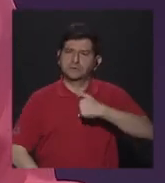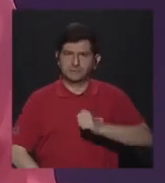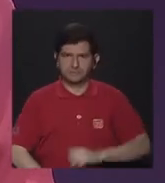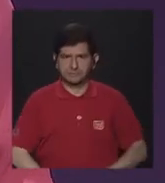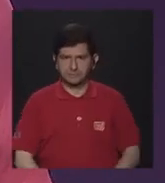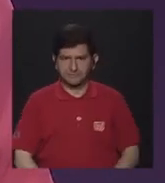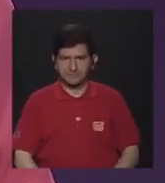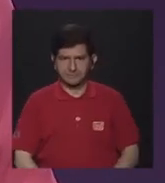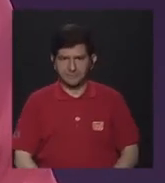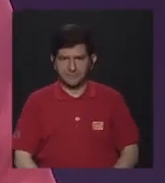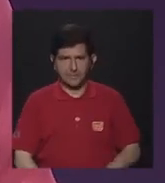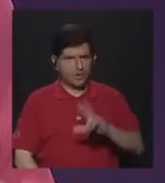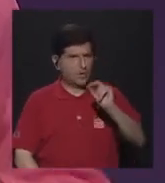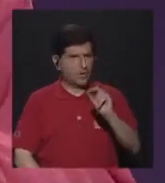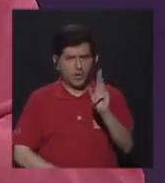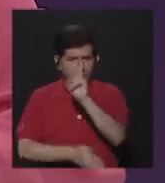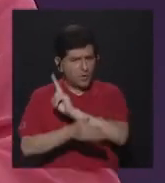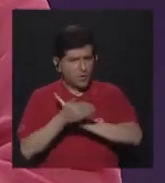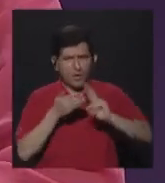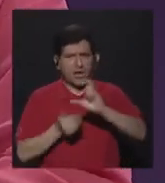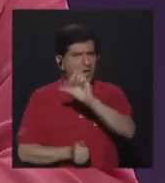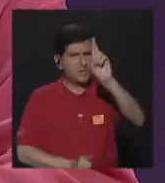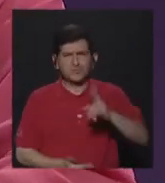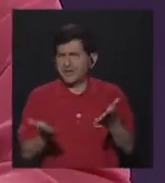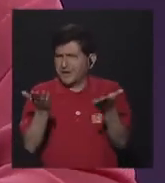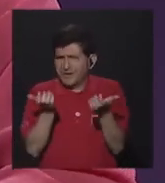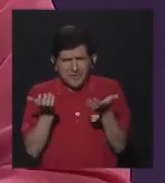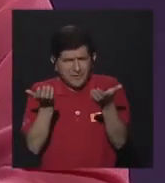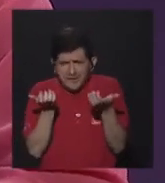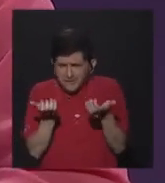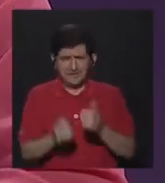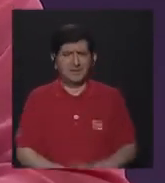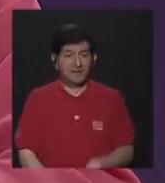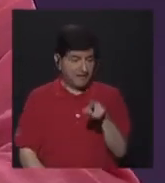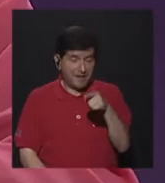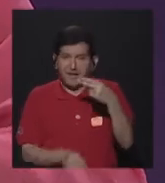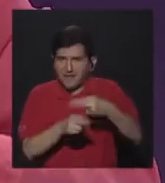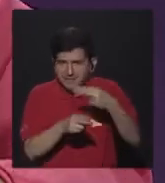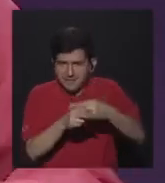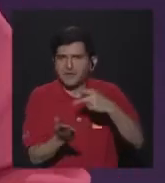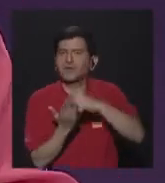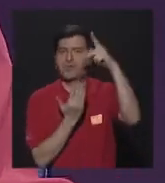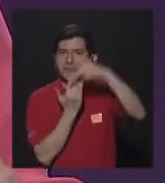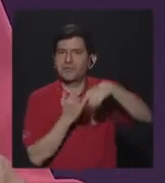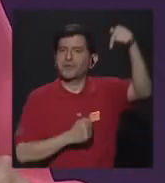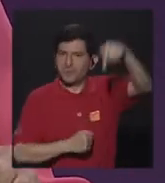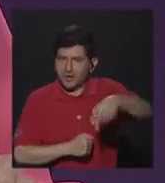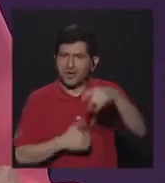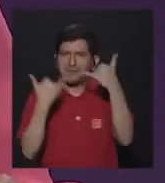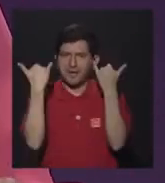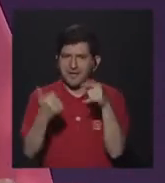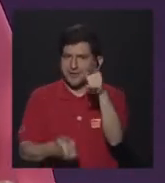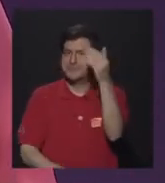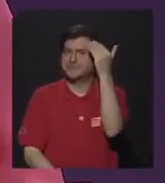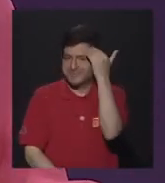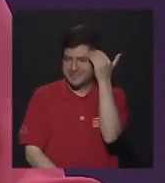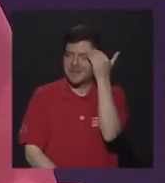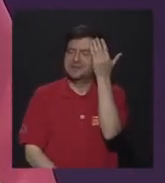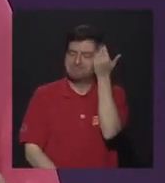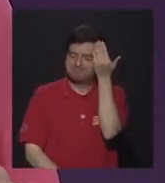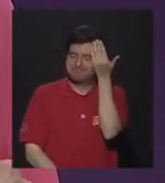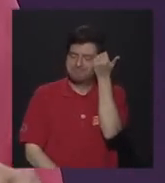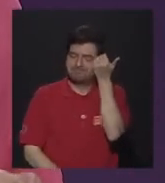esta no es la universidad de costa rica que queremos así le damos en hemos dado nombre hoy a nuestro programa ya ustedes sabrán por qué